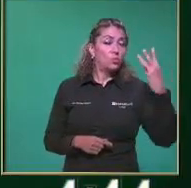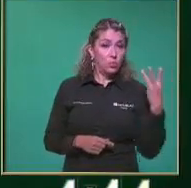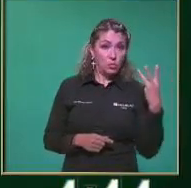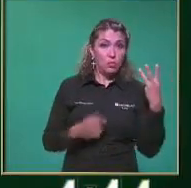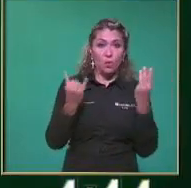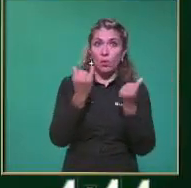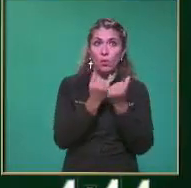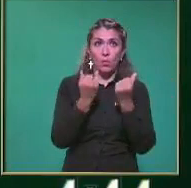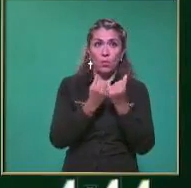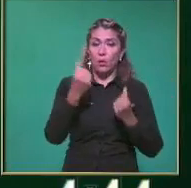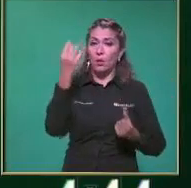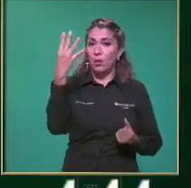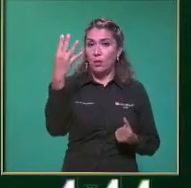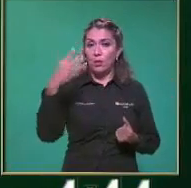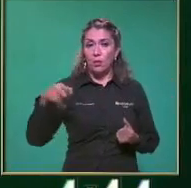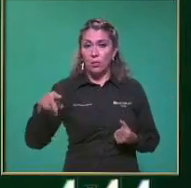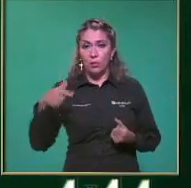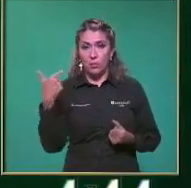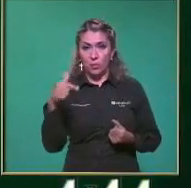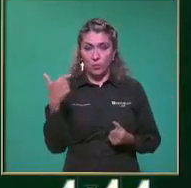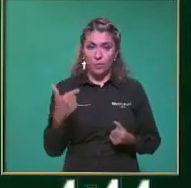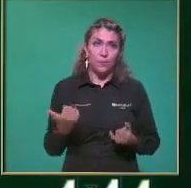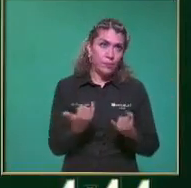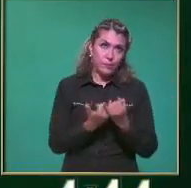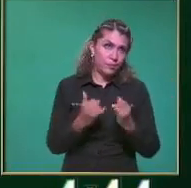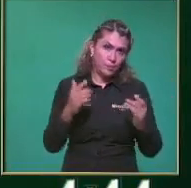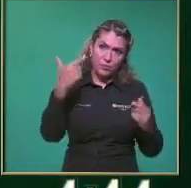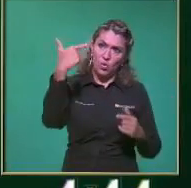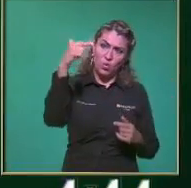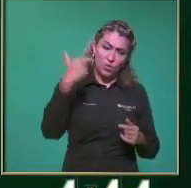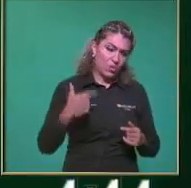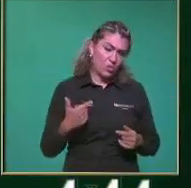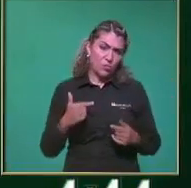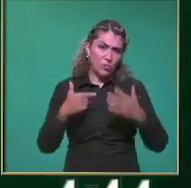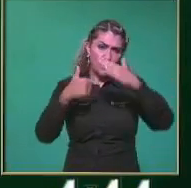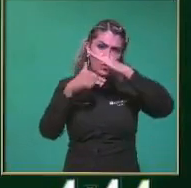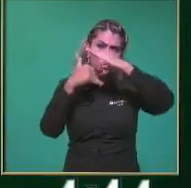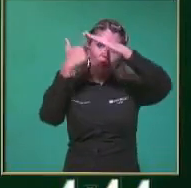con 12 avos. Bueno, ¿qué es más grande, tener